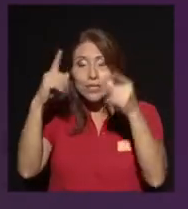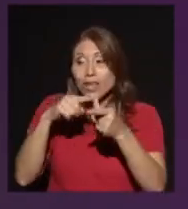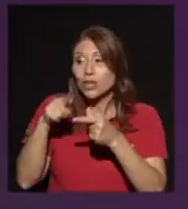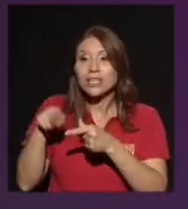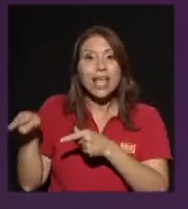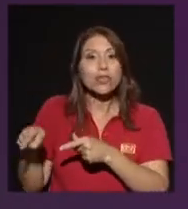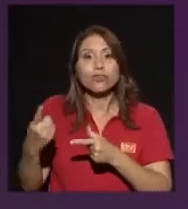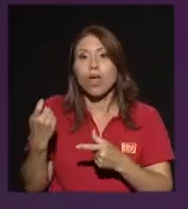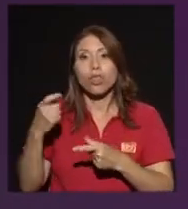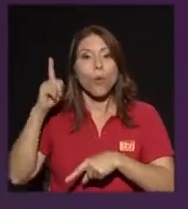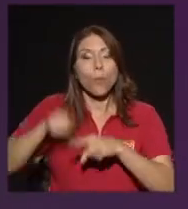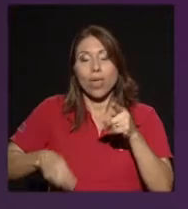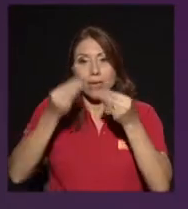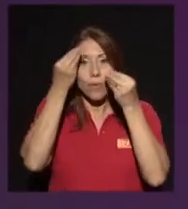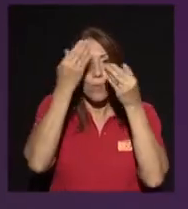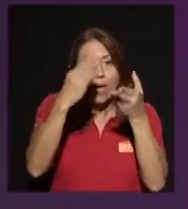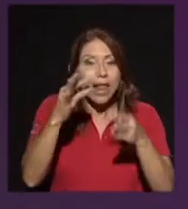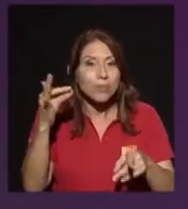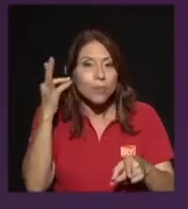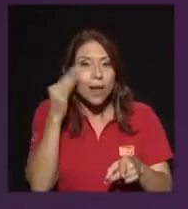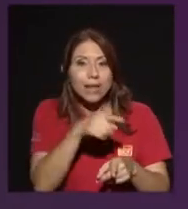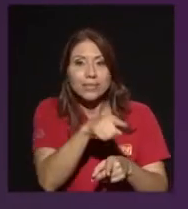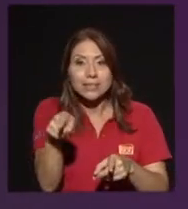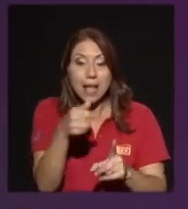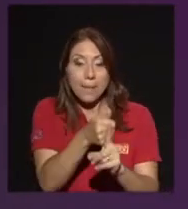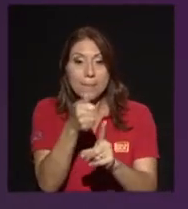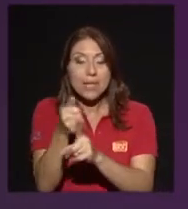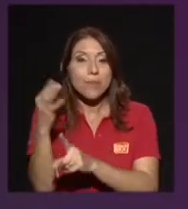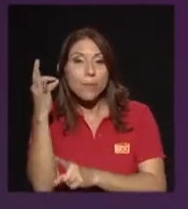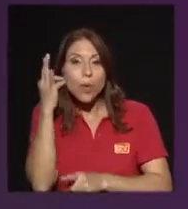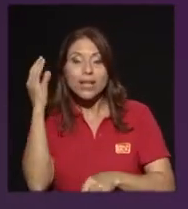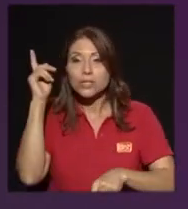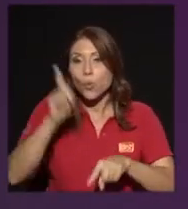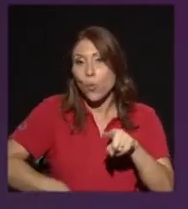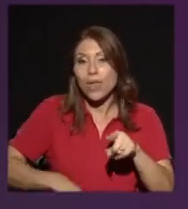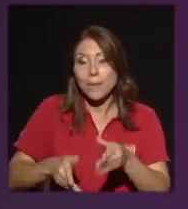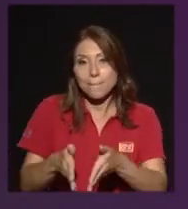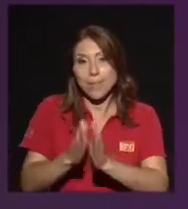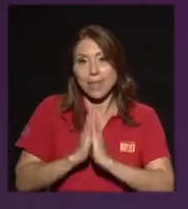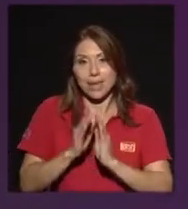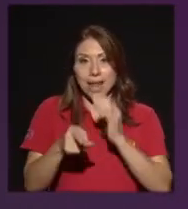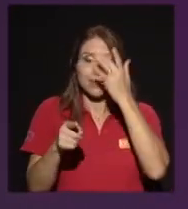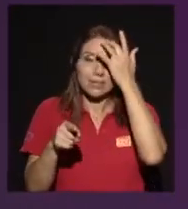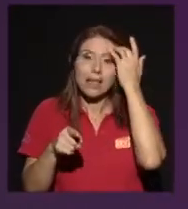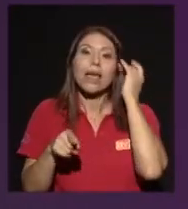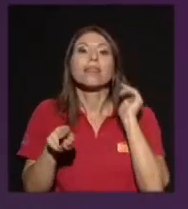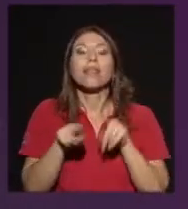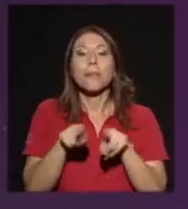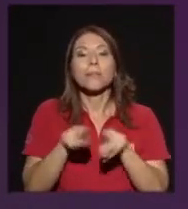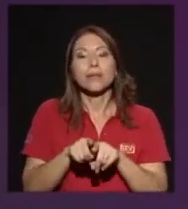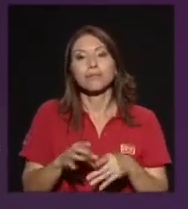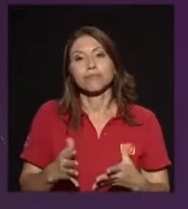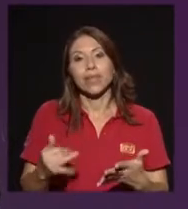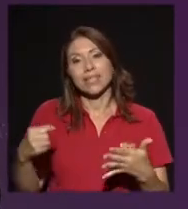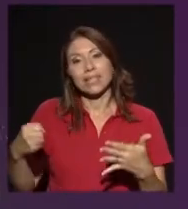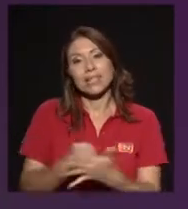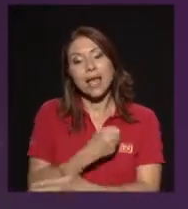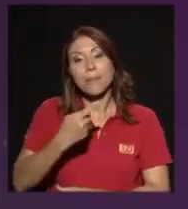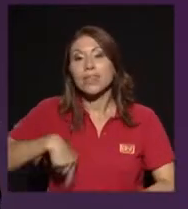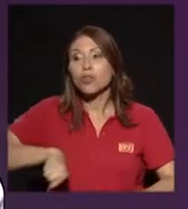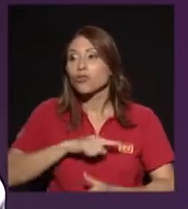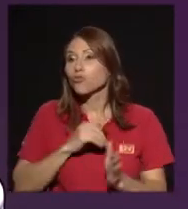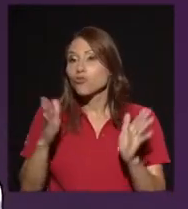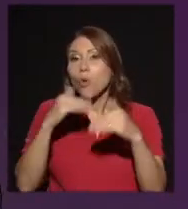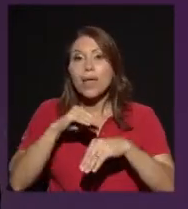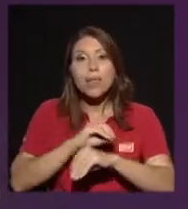no puedan verse en la disposición de pedirlas también, ¿verdad? Desgraciadamente no tenemos campaña,